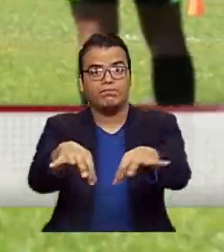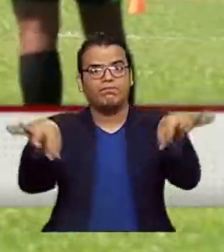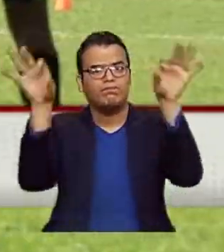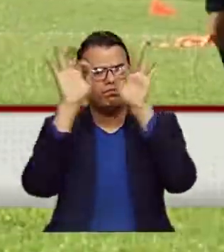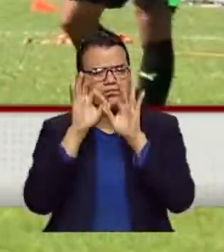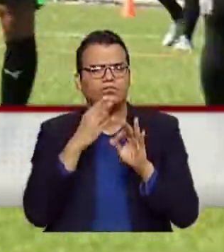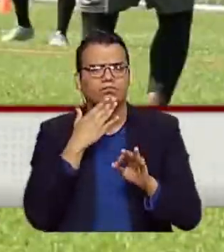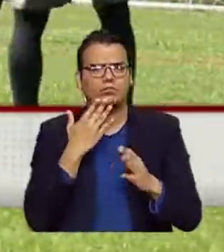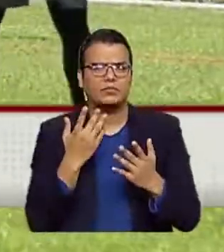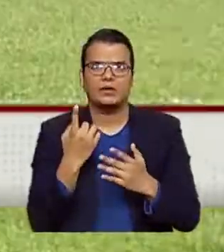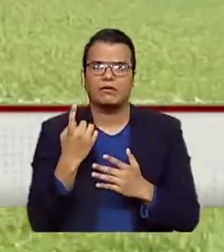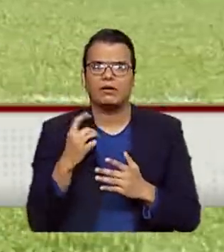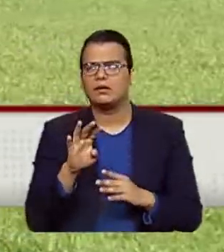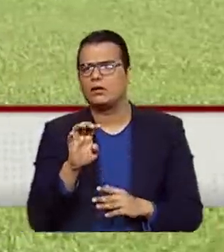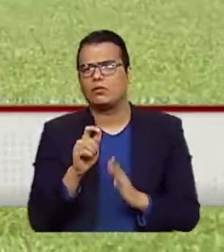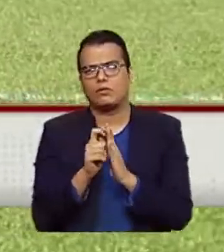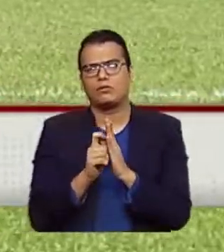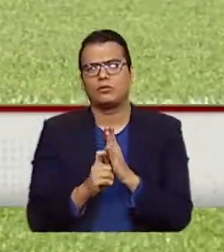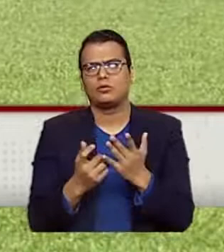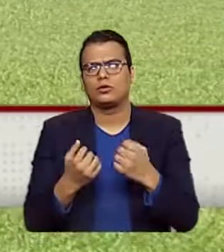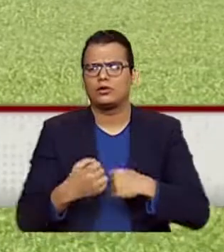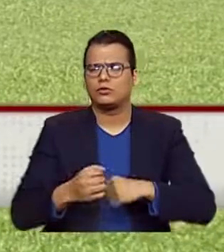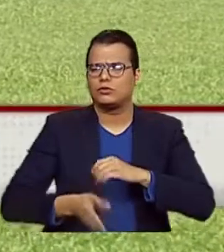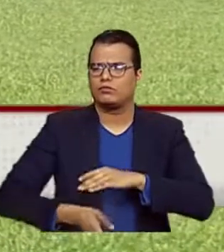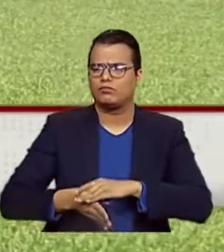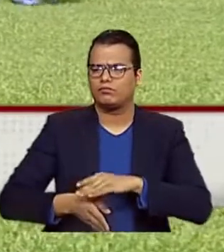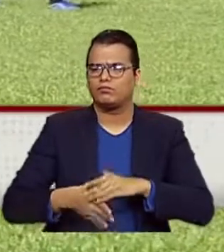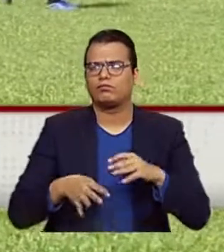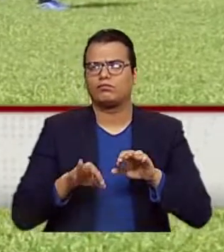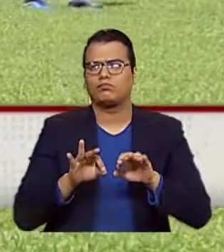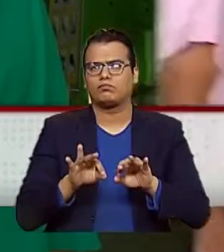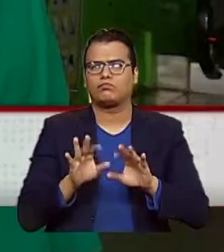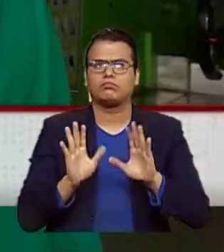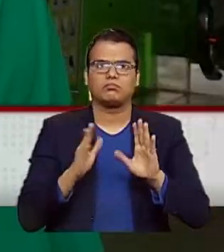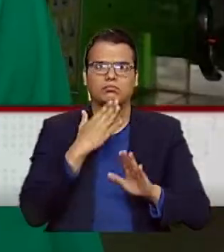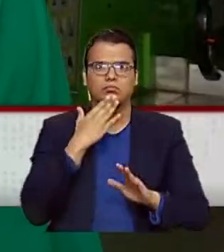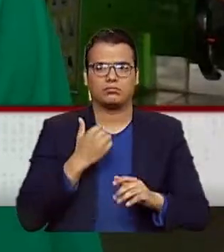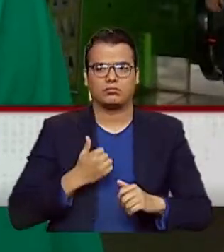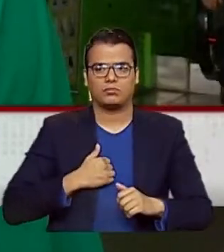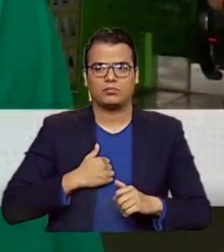quedan 9 puntos en disputa que trataremos de ganar también. Y vamos a estar